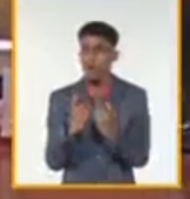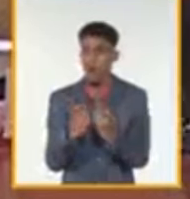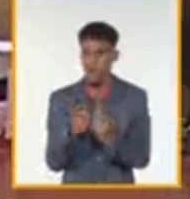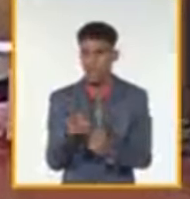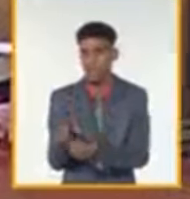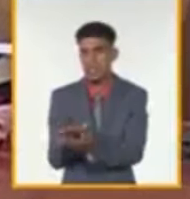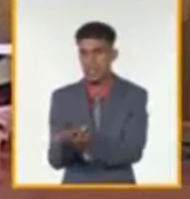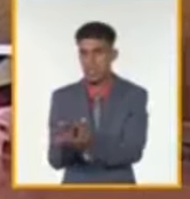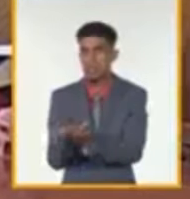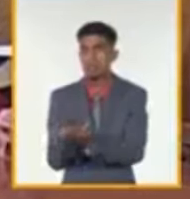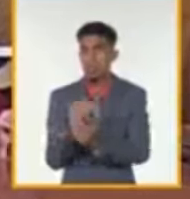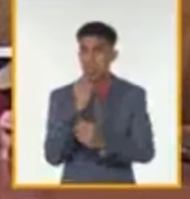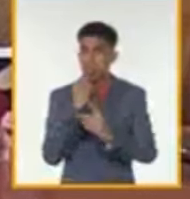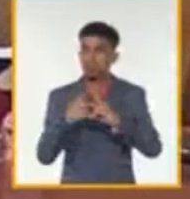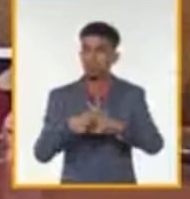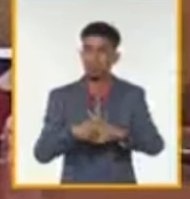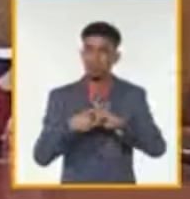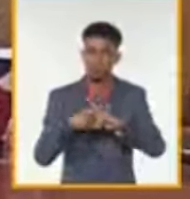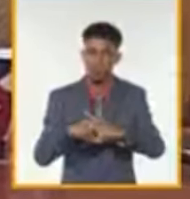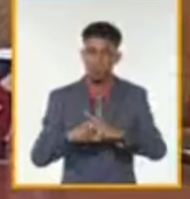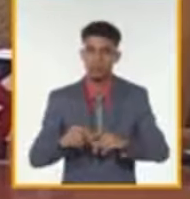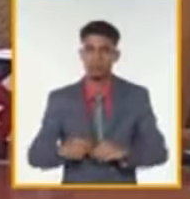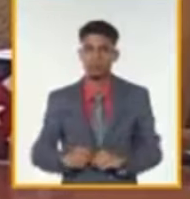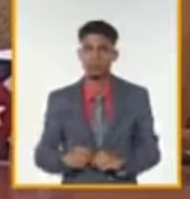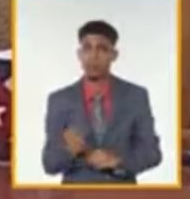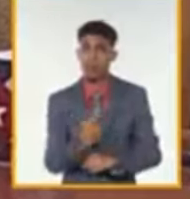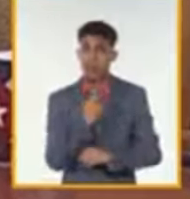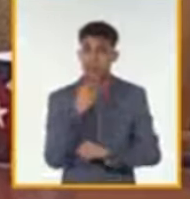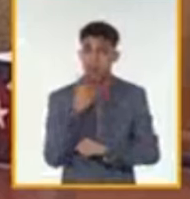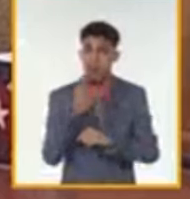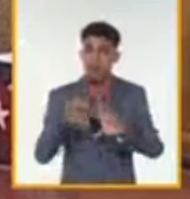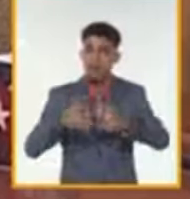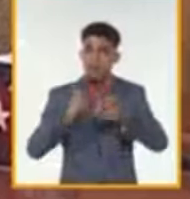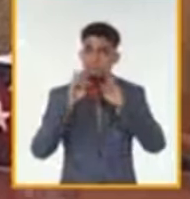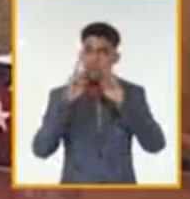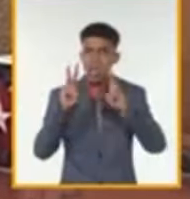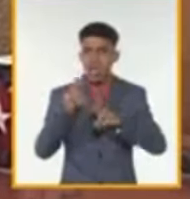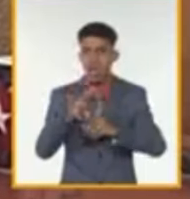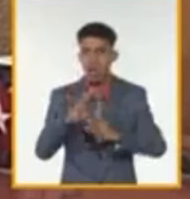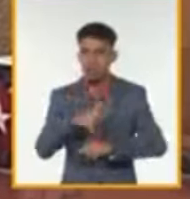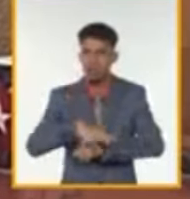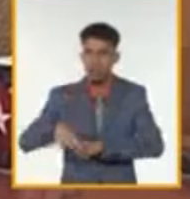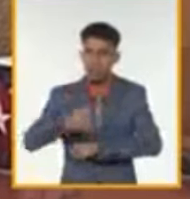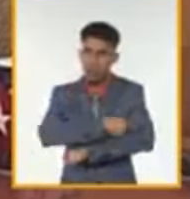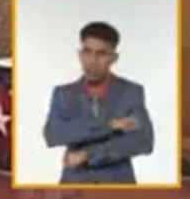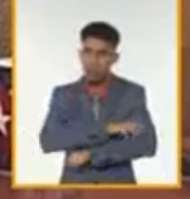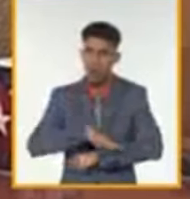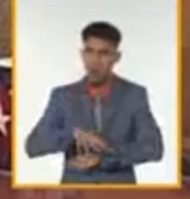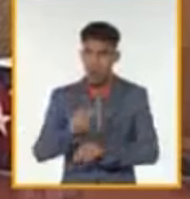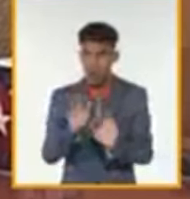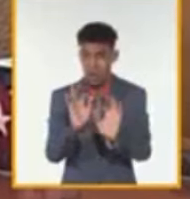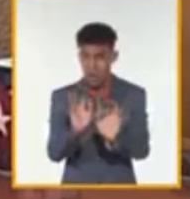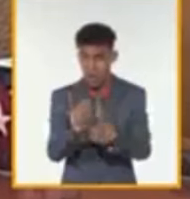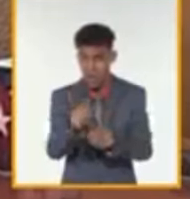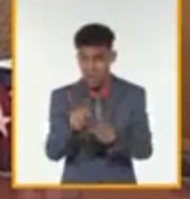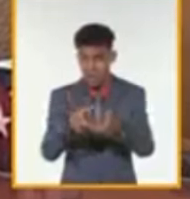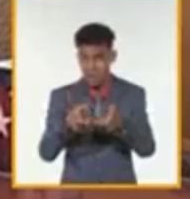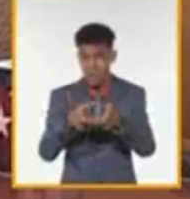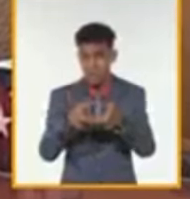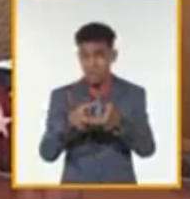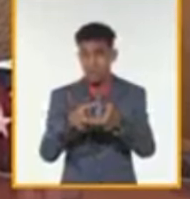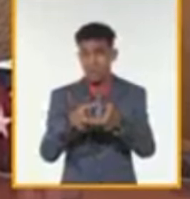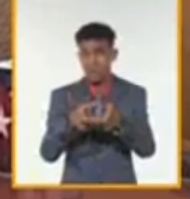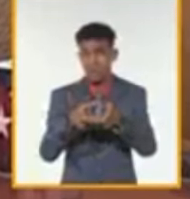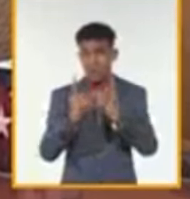Clara para También nosotros eh mejorar la calidad de vida del pueblo y esas cosas las vamos a estar explicando sin dudas en la asamblea